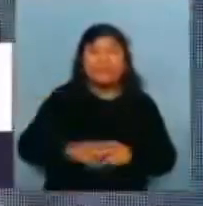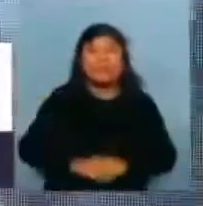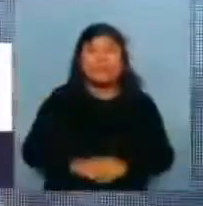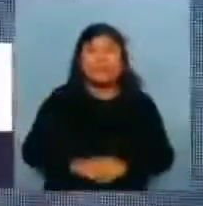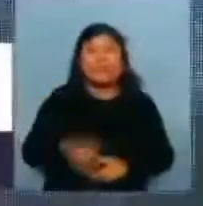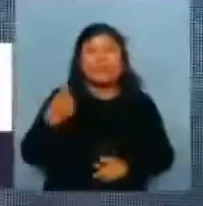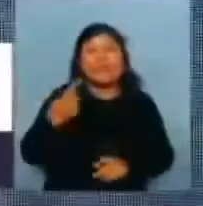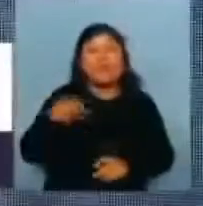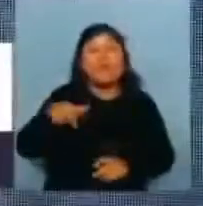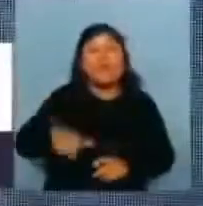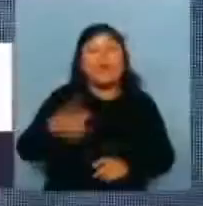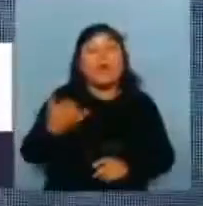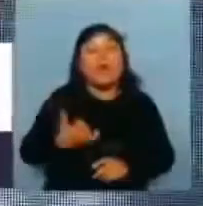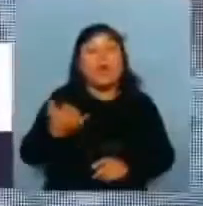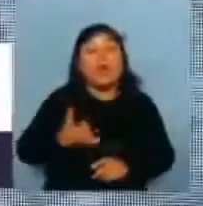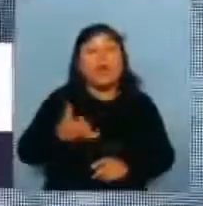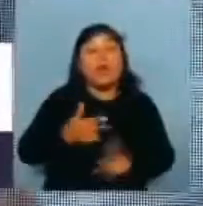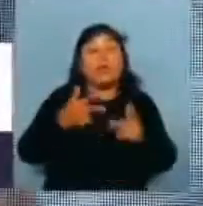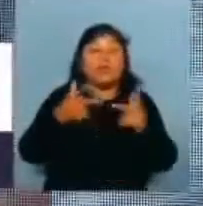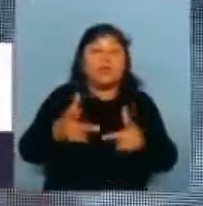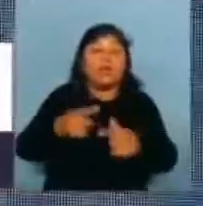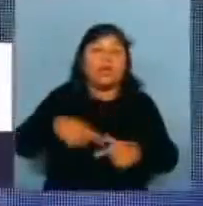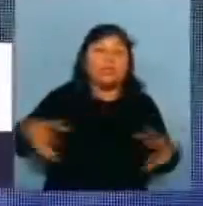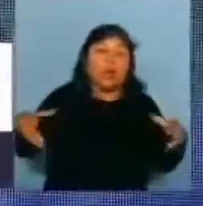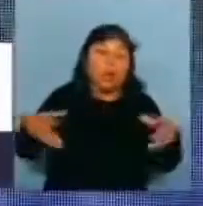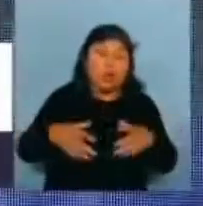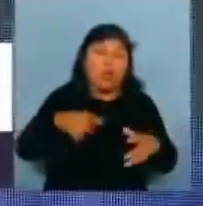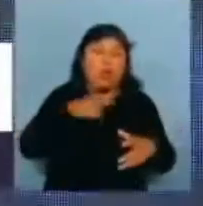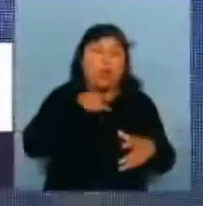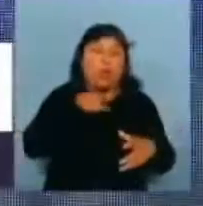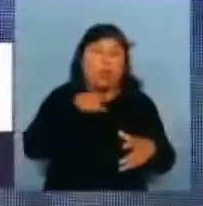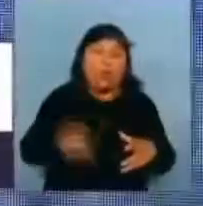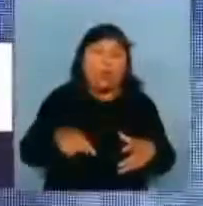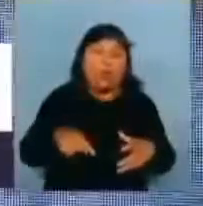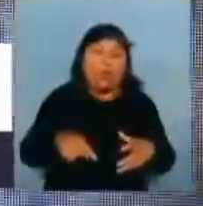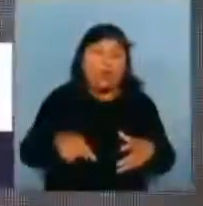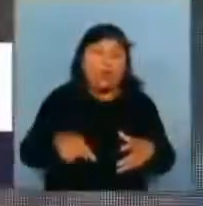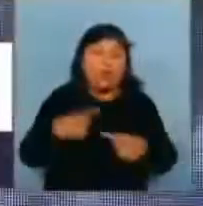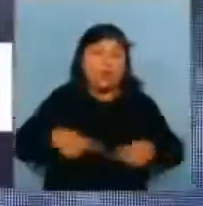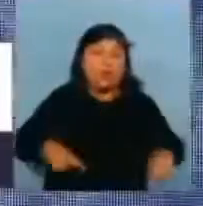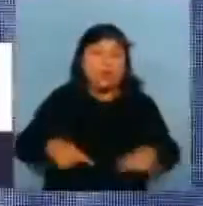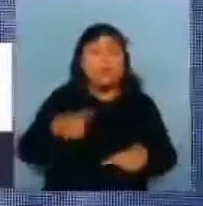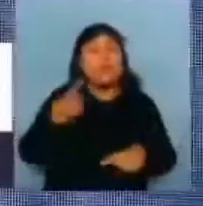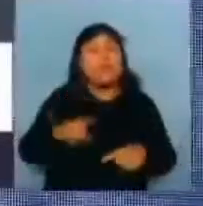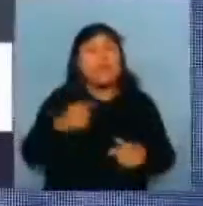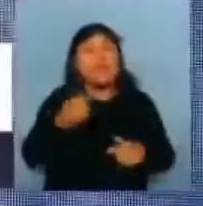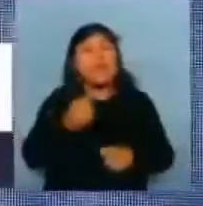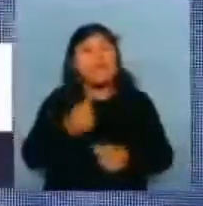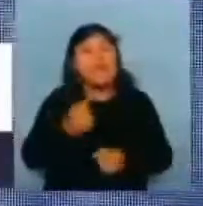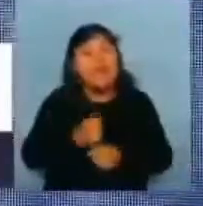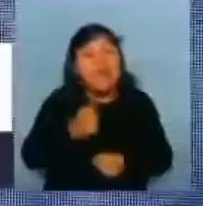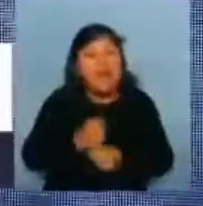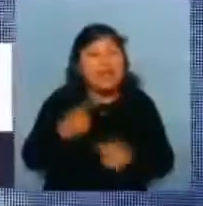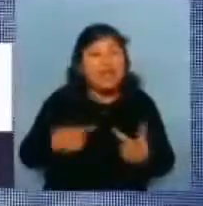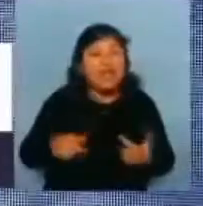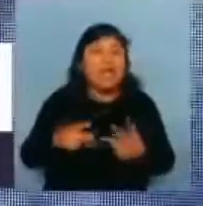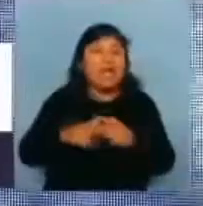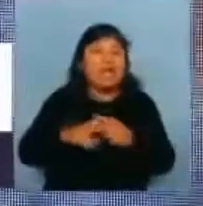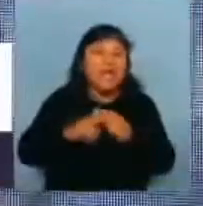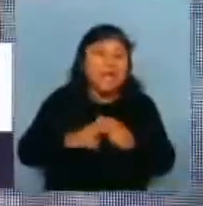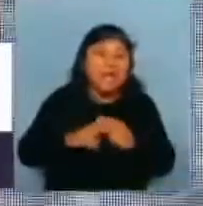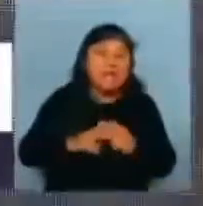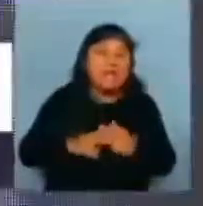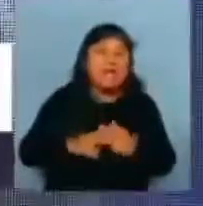Pero bueno, como te digo, necesitaba tener un equipo acá en Jujuy que me acompañe, que sigamos trabajando, que sigamos haciendo la parte técnica, la parte